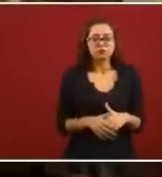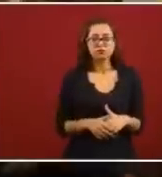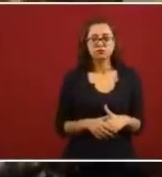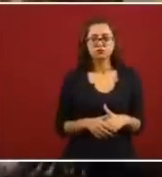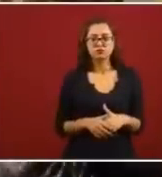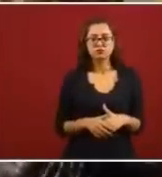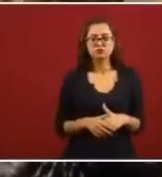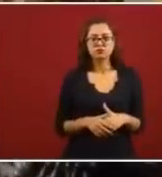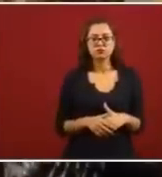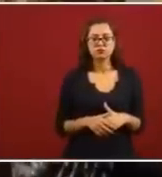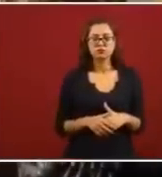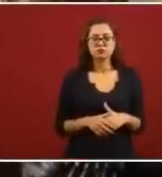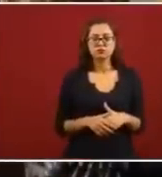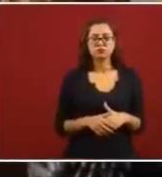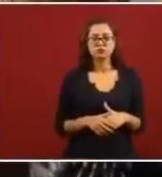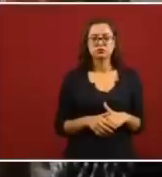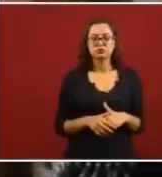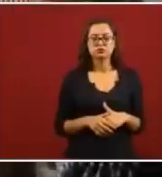Se nombró